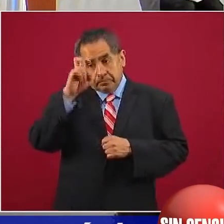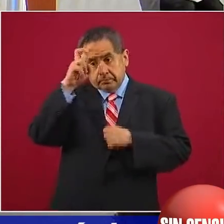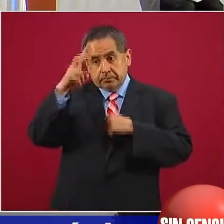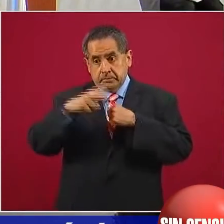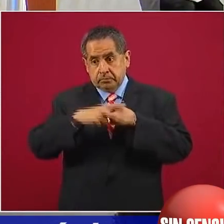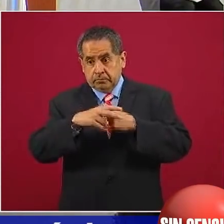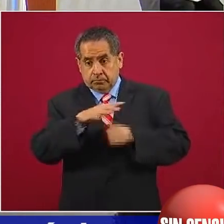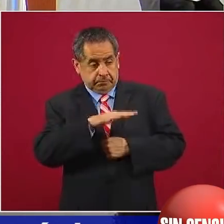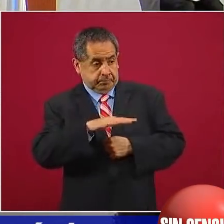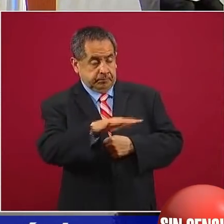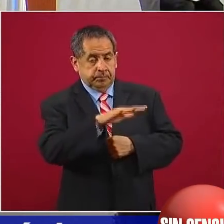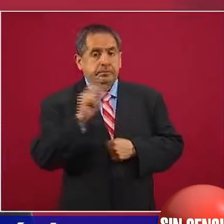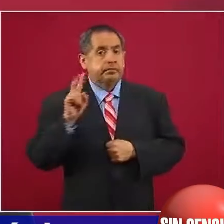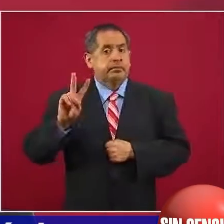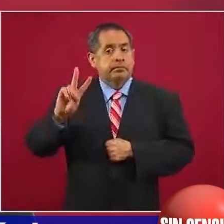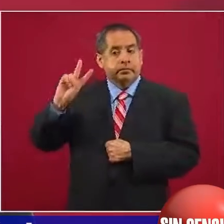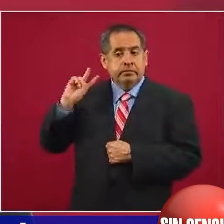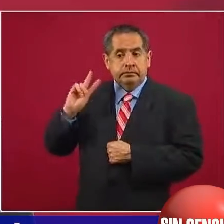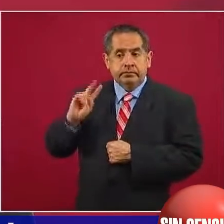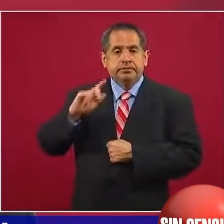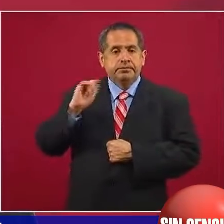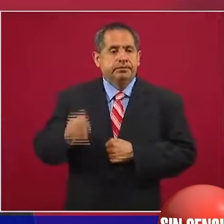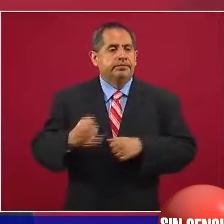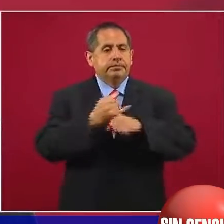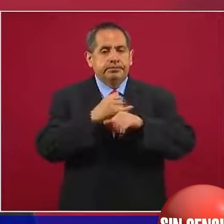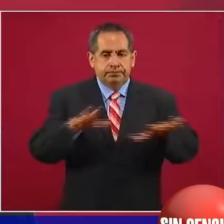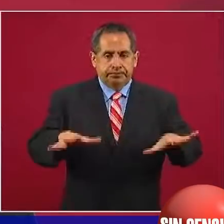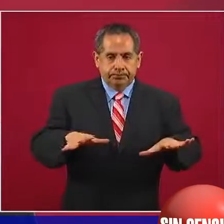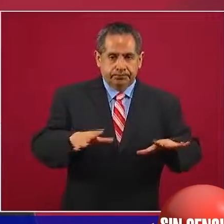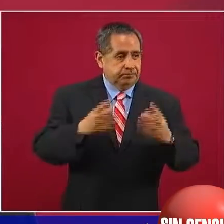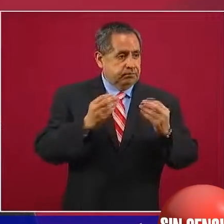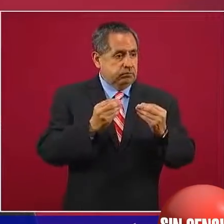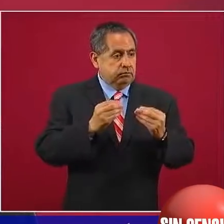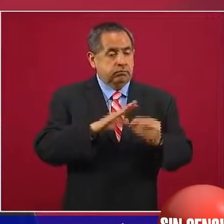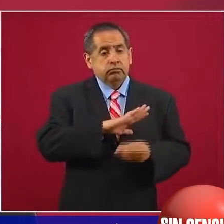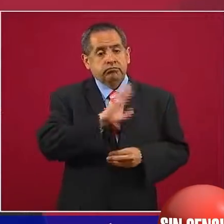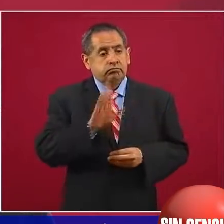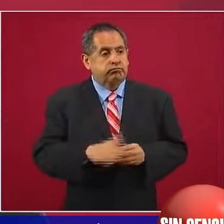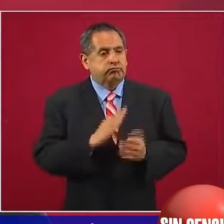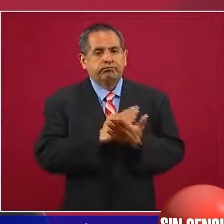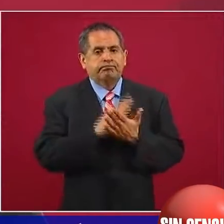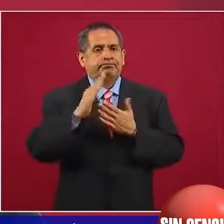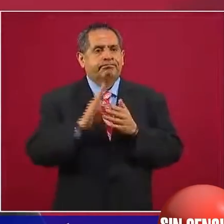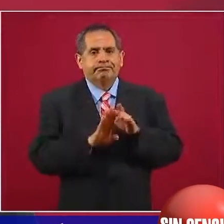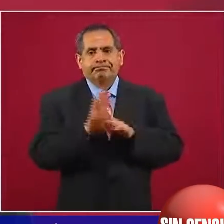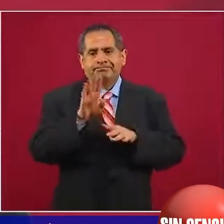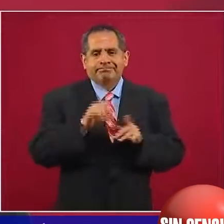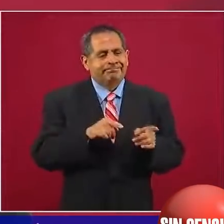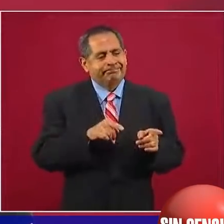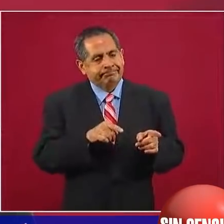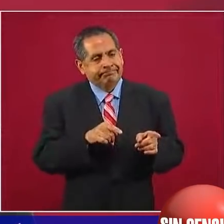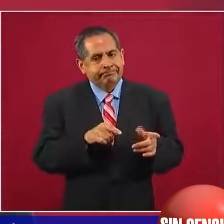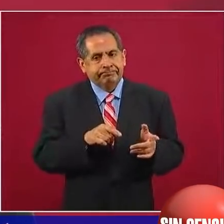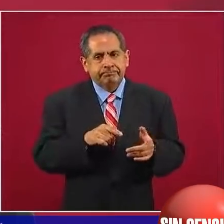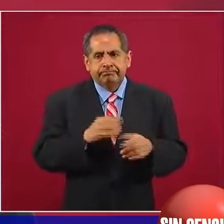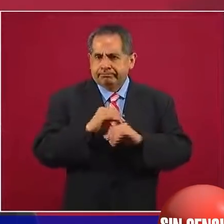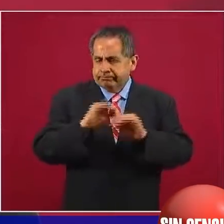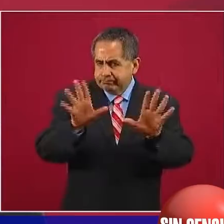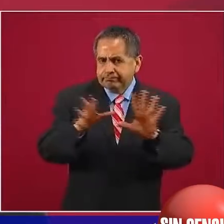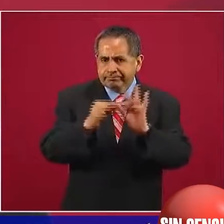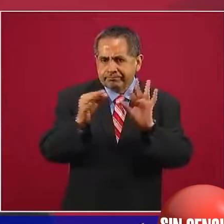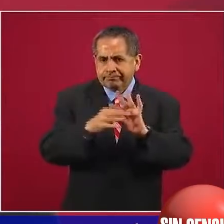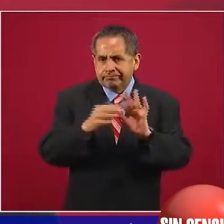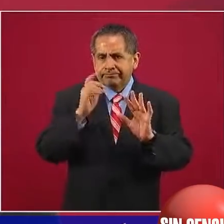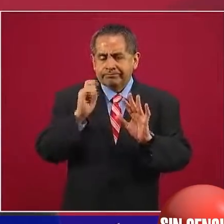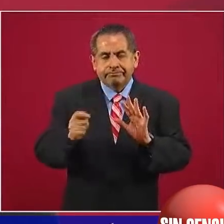se presentó el viernes pasado el informe de exceso de mortalidad. Nos interesa que todo el mundo tenga claro